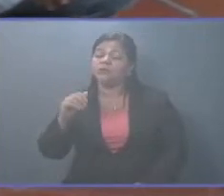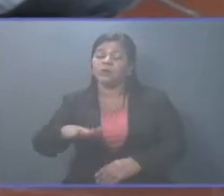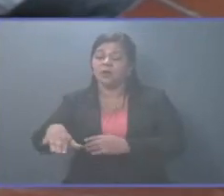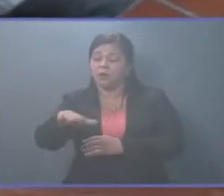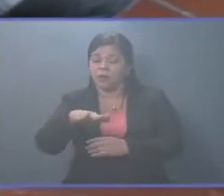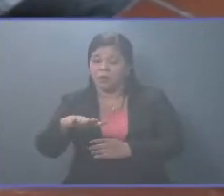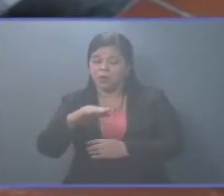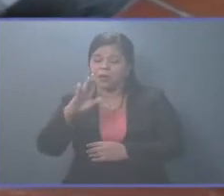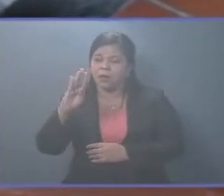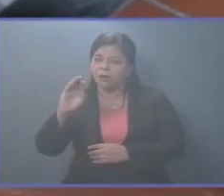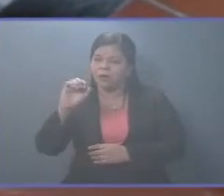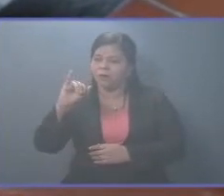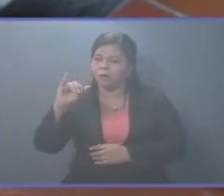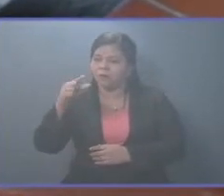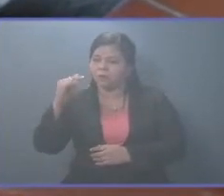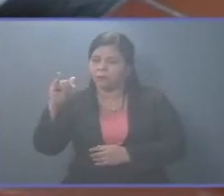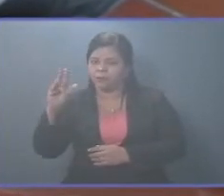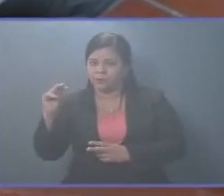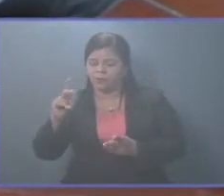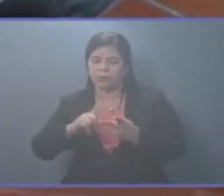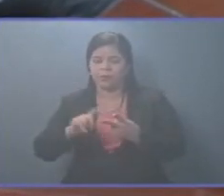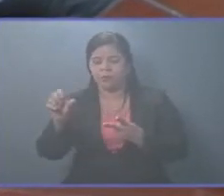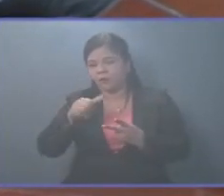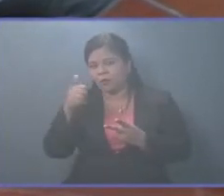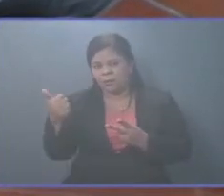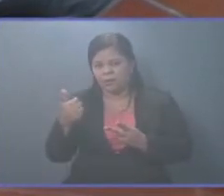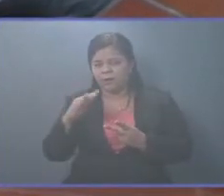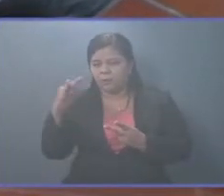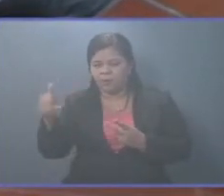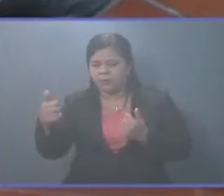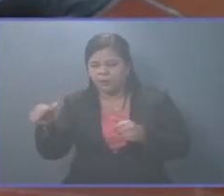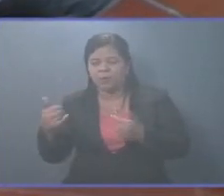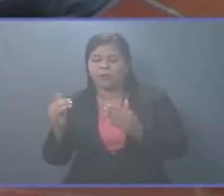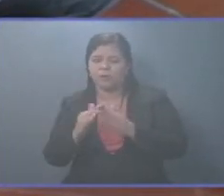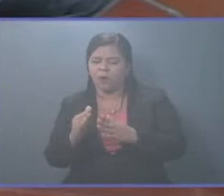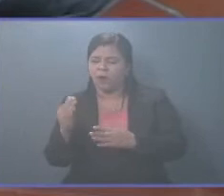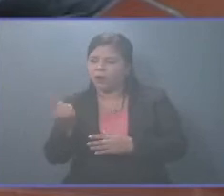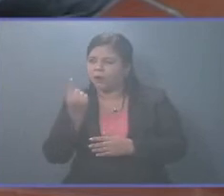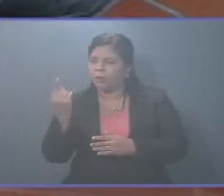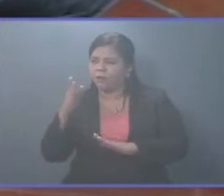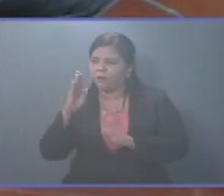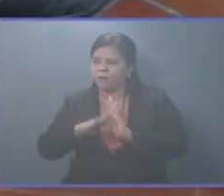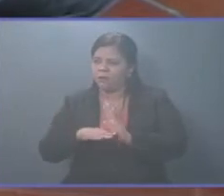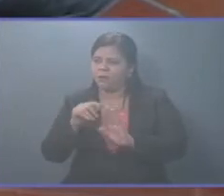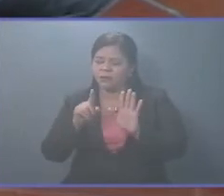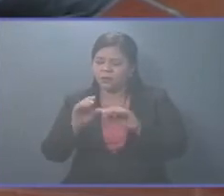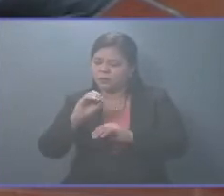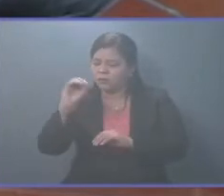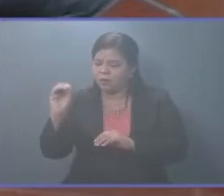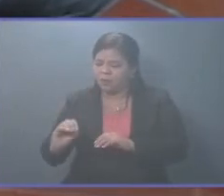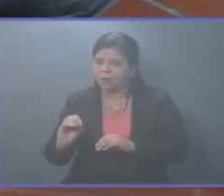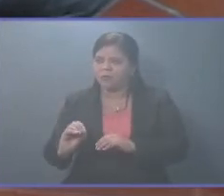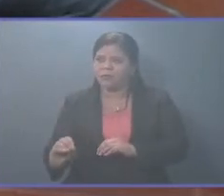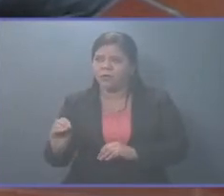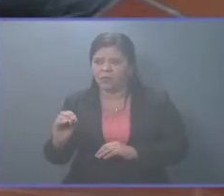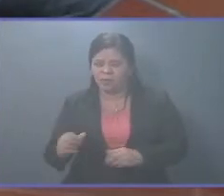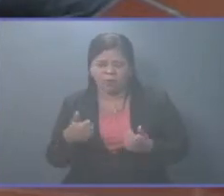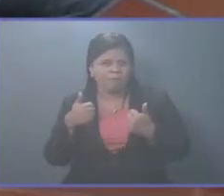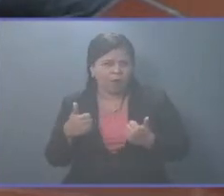la plataforma de Wuhan, y ambas han reportado apenas menos del 60% de